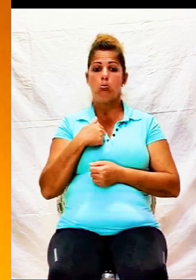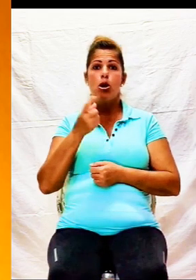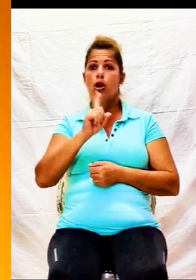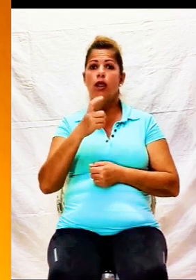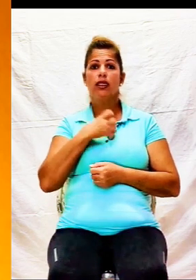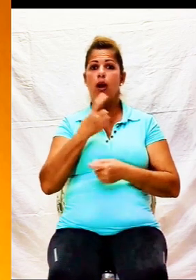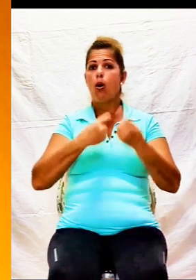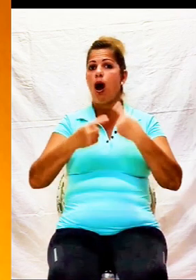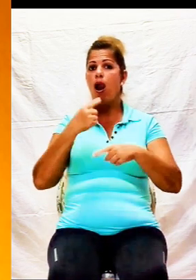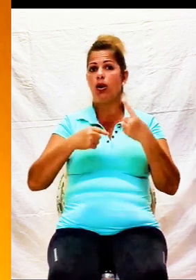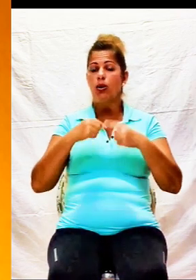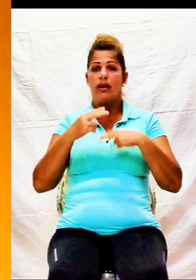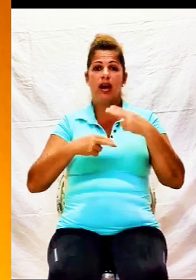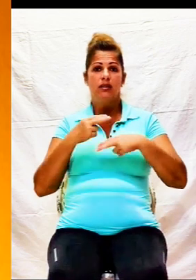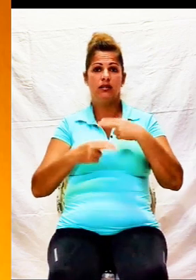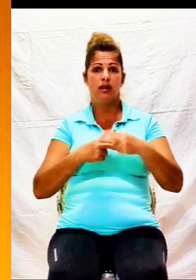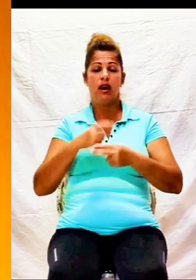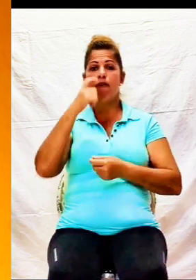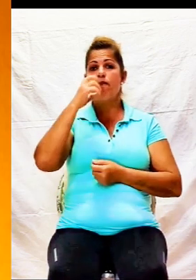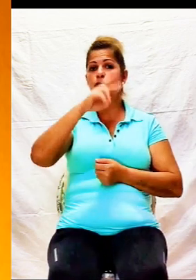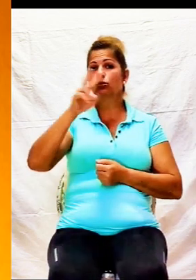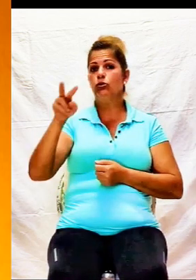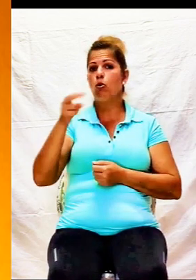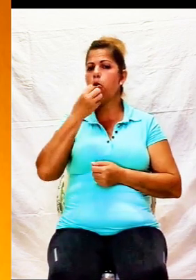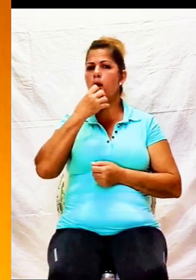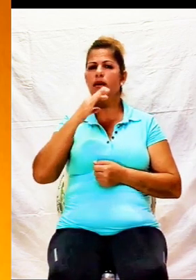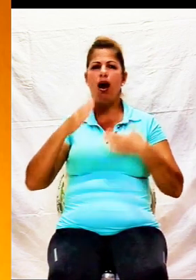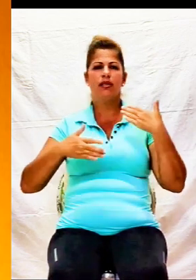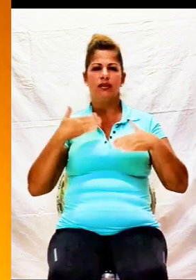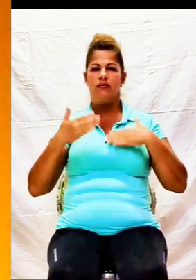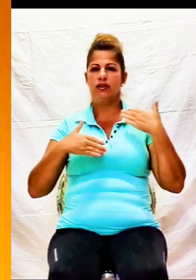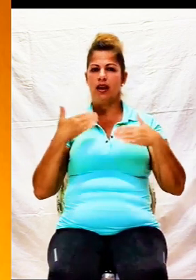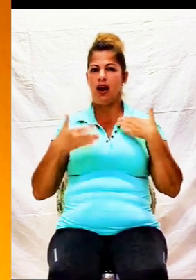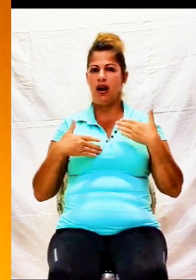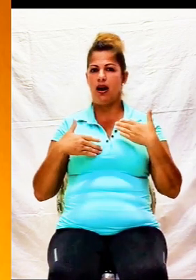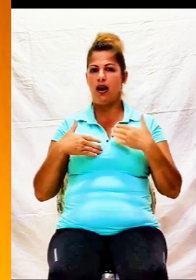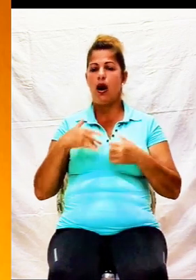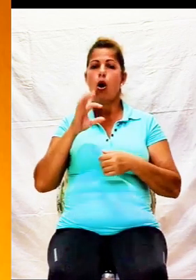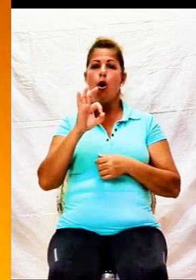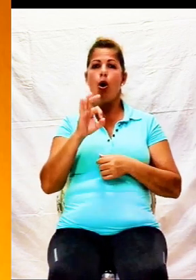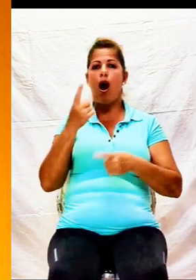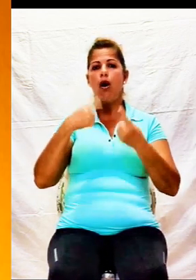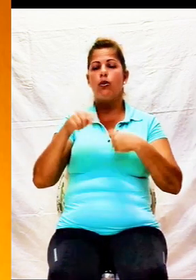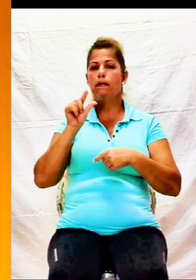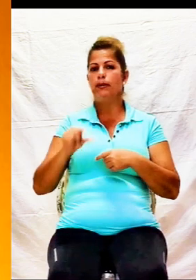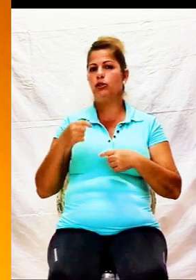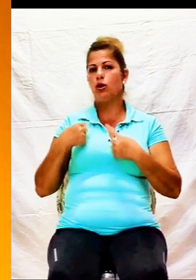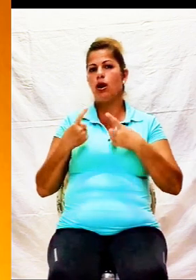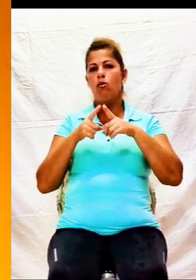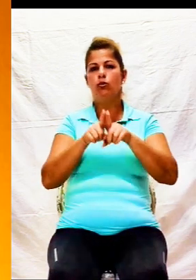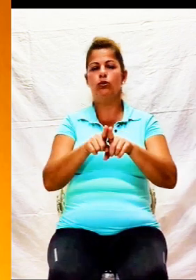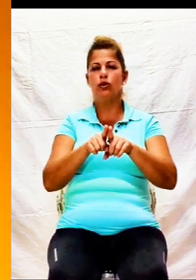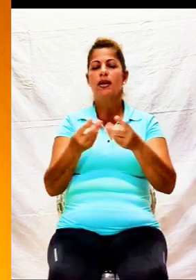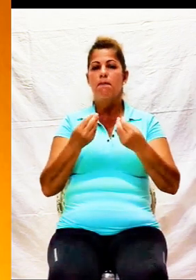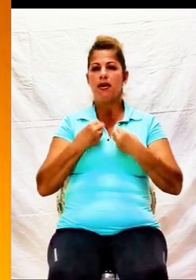Si no tengo algo en qué ocuparme, busco cualquier actividad de ocio o compañía que me permita escapar